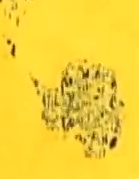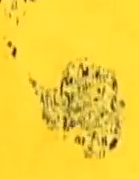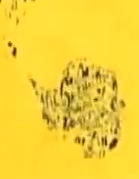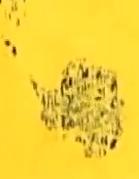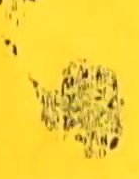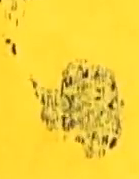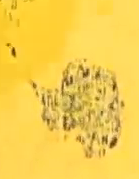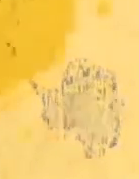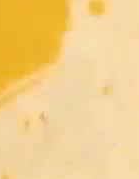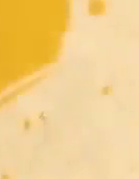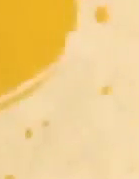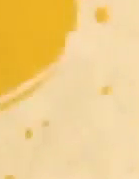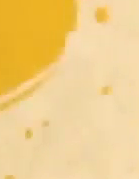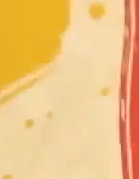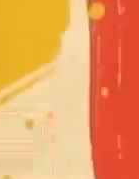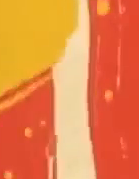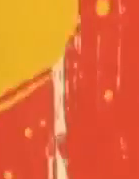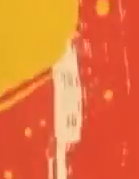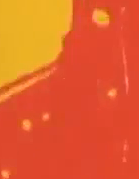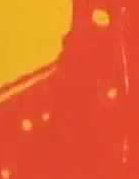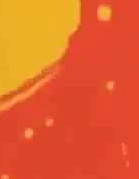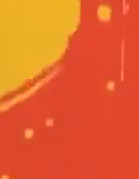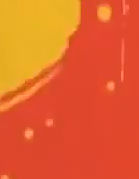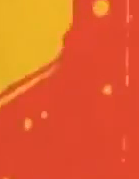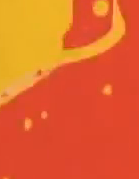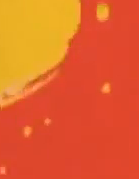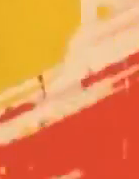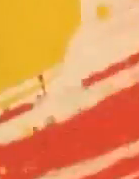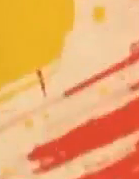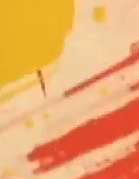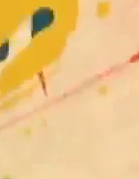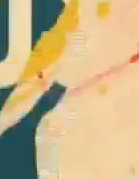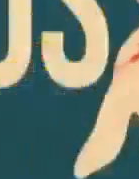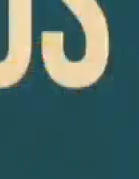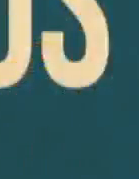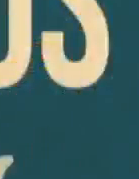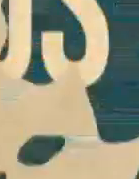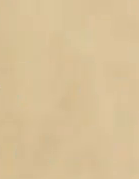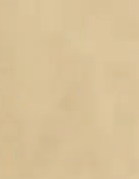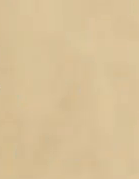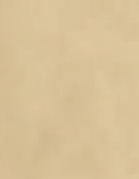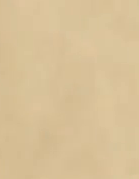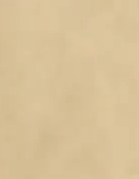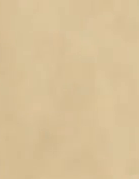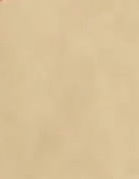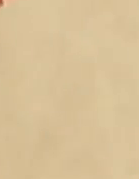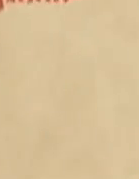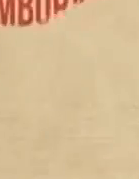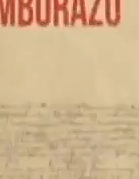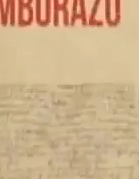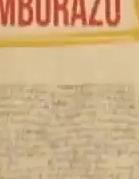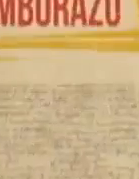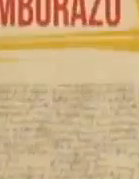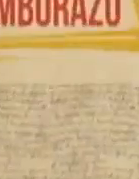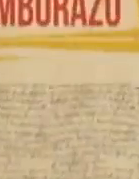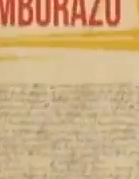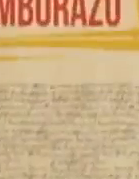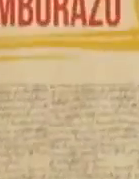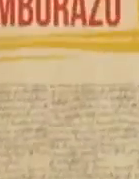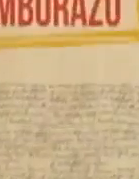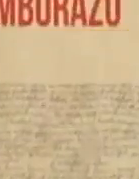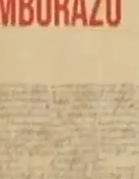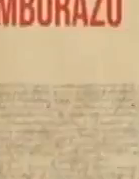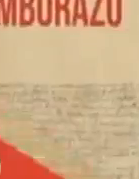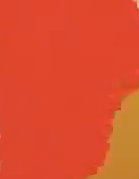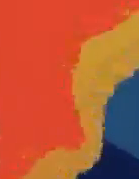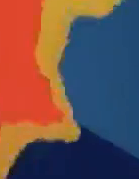La poesía de cinco continentes se reúne en el grito libertario de Carabobo, a 199 años del poema Mi